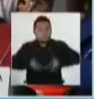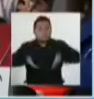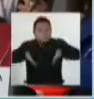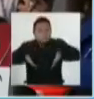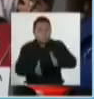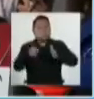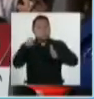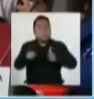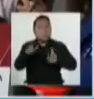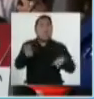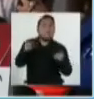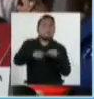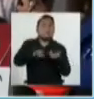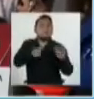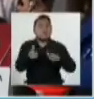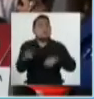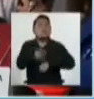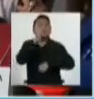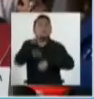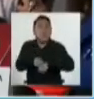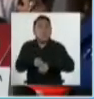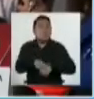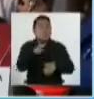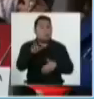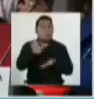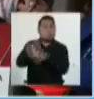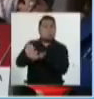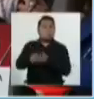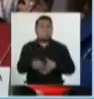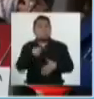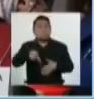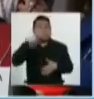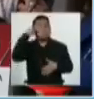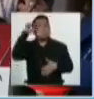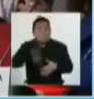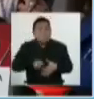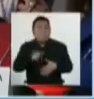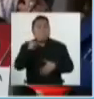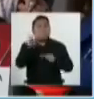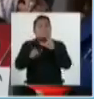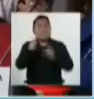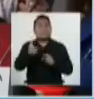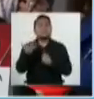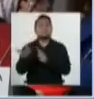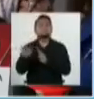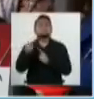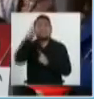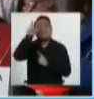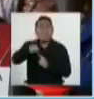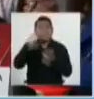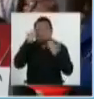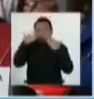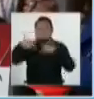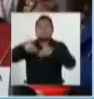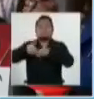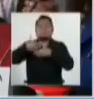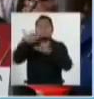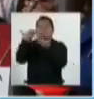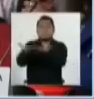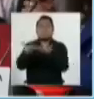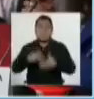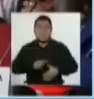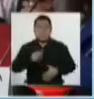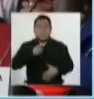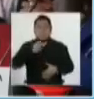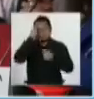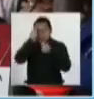la concepción y hasta la muerte natural, y por estar convencidos de que el trato de personas debe basarse en la misma dignidad,